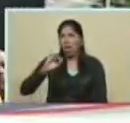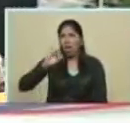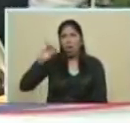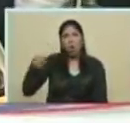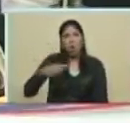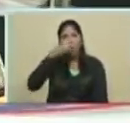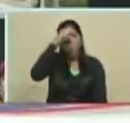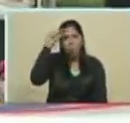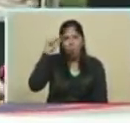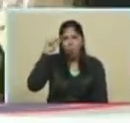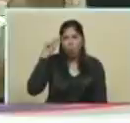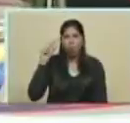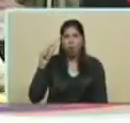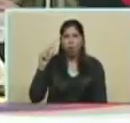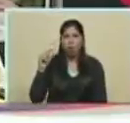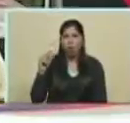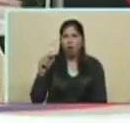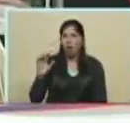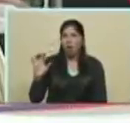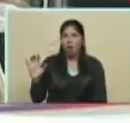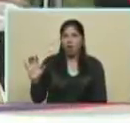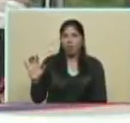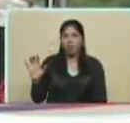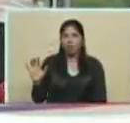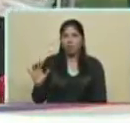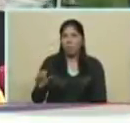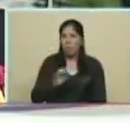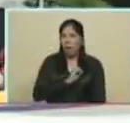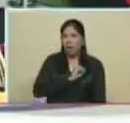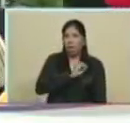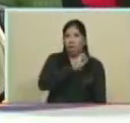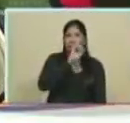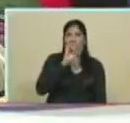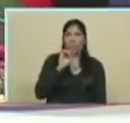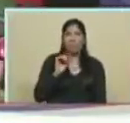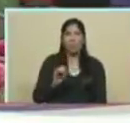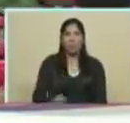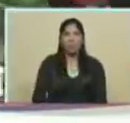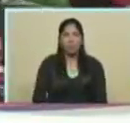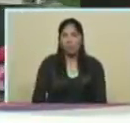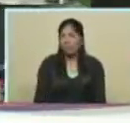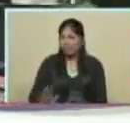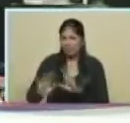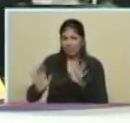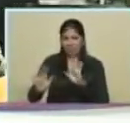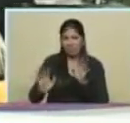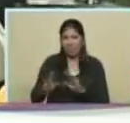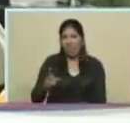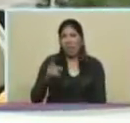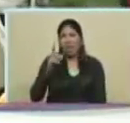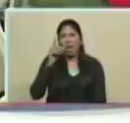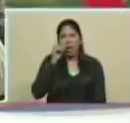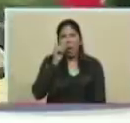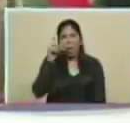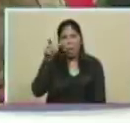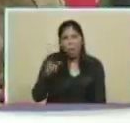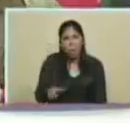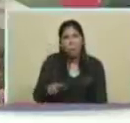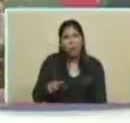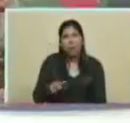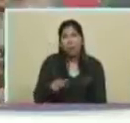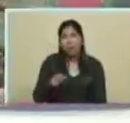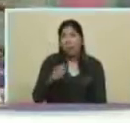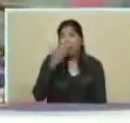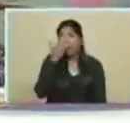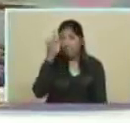Borges. Cobarde, firma el acuerdo. Ya basta de manguareo, Manuel Rosales. Y doble